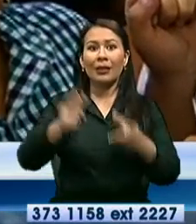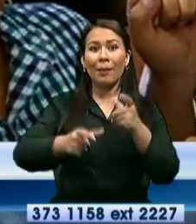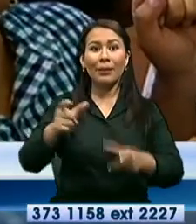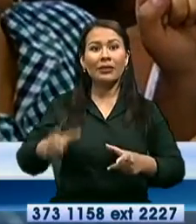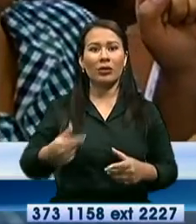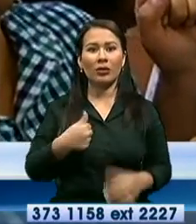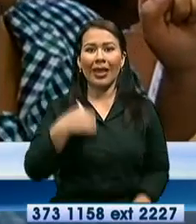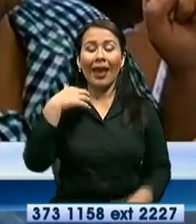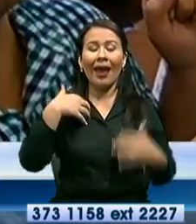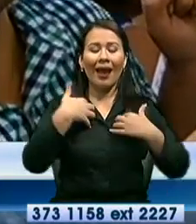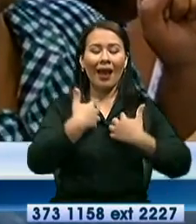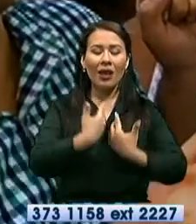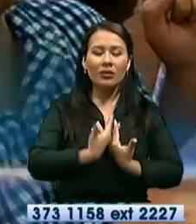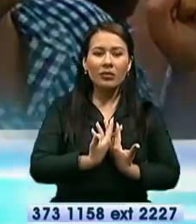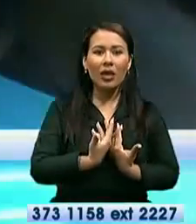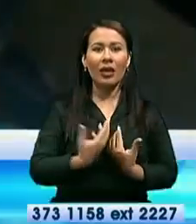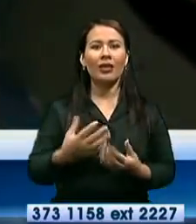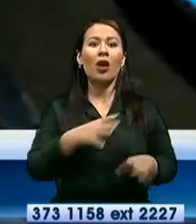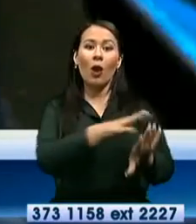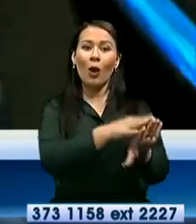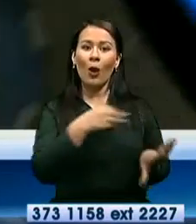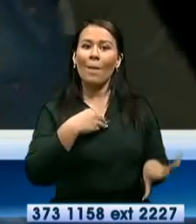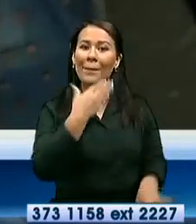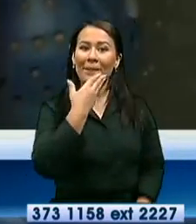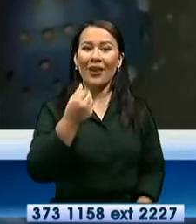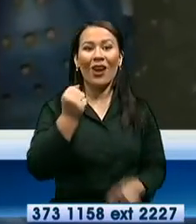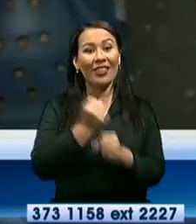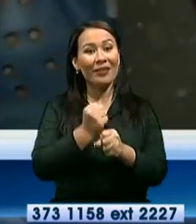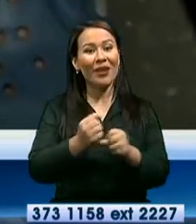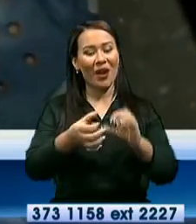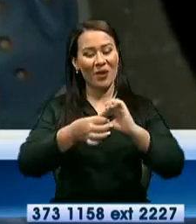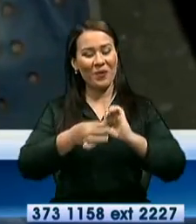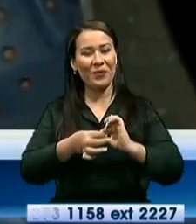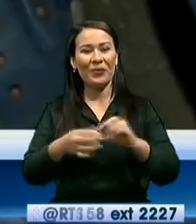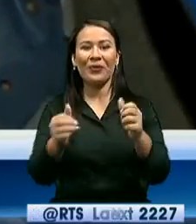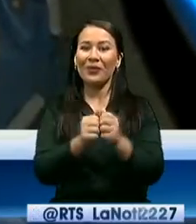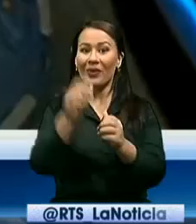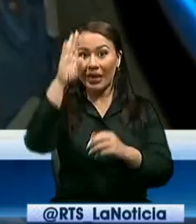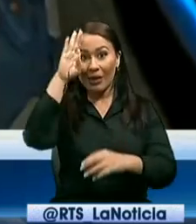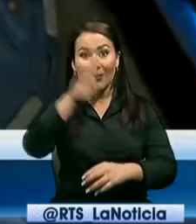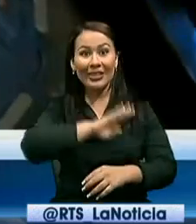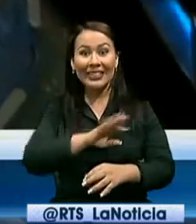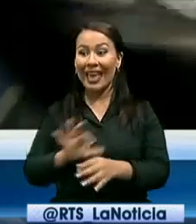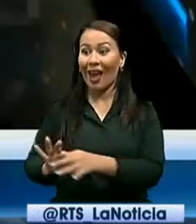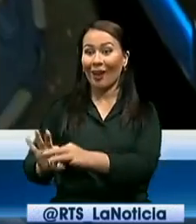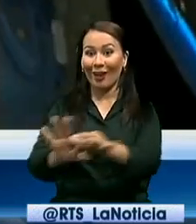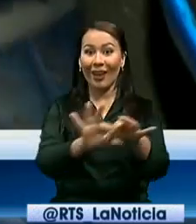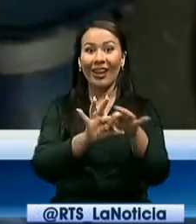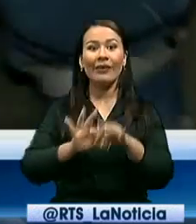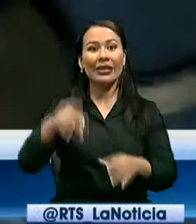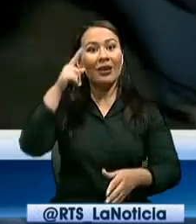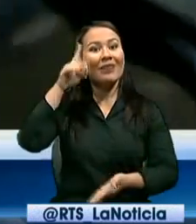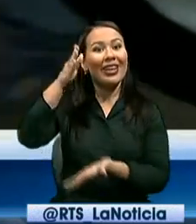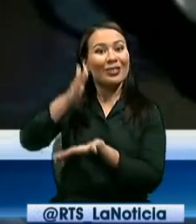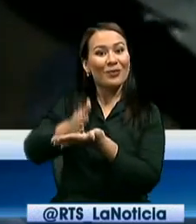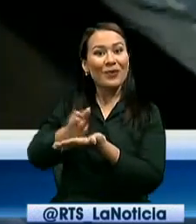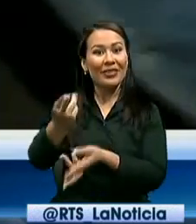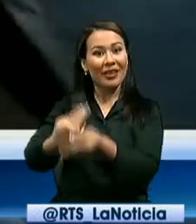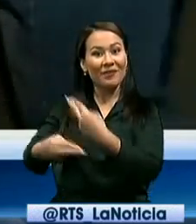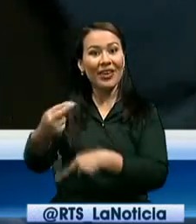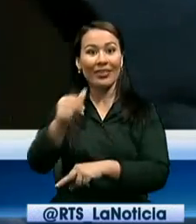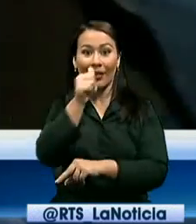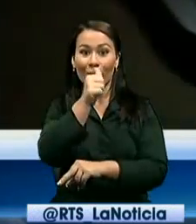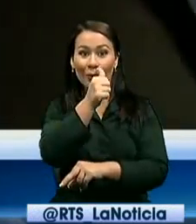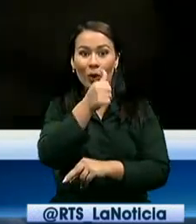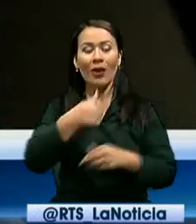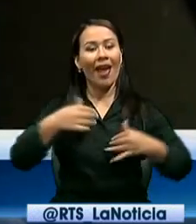ese trabajo que viene realizando la policía y la fiscalía, y en buen momento que la ciudadanía también pues colabore. En este caso, pues ellos mismos se han dado cuenta